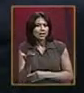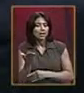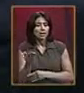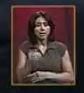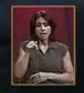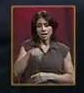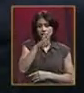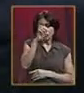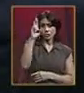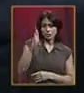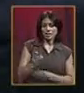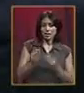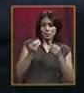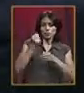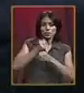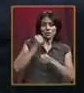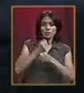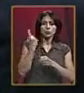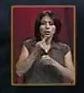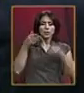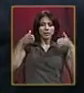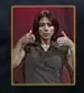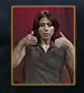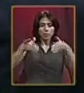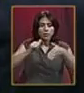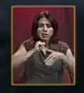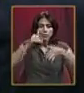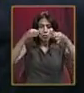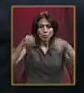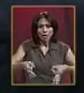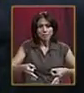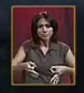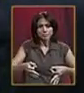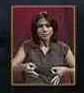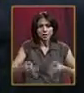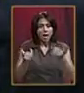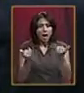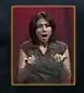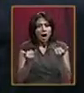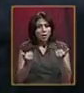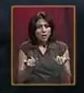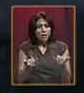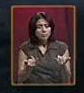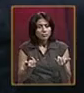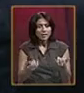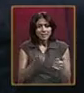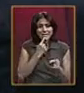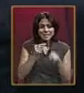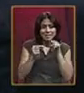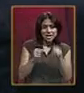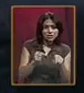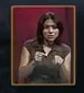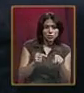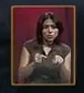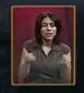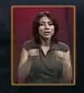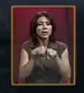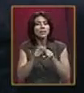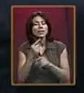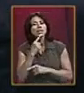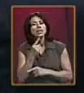en los últimos 10 años se ha dirigido hacia el sector informal. Ahora, de ahí a concluir que entonces la